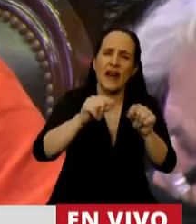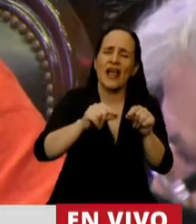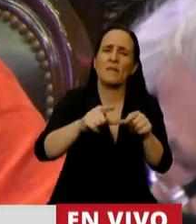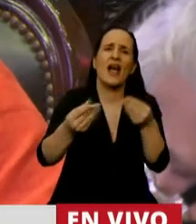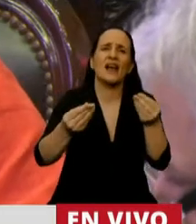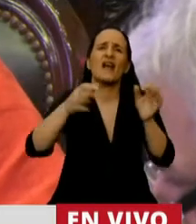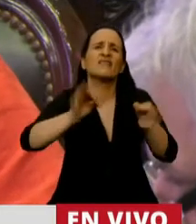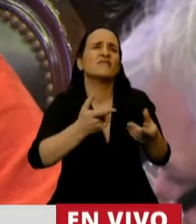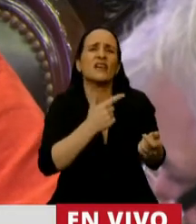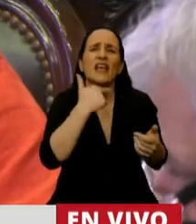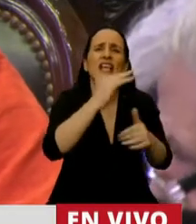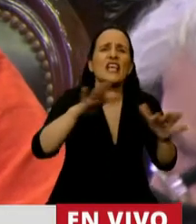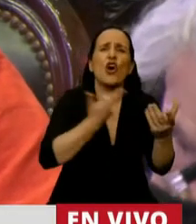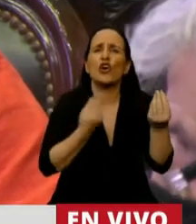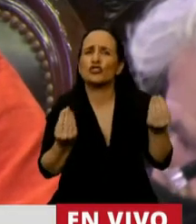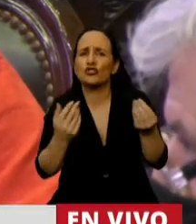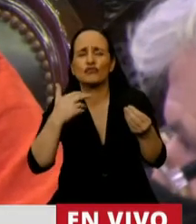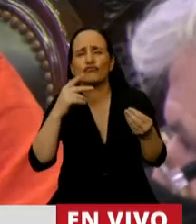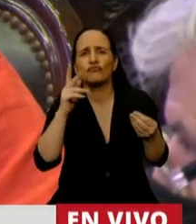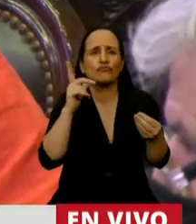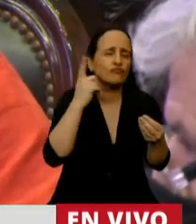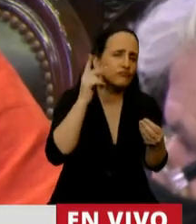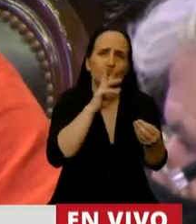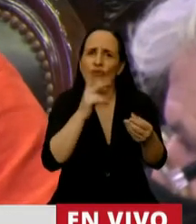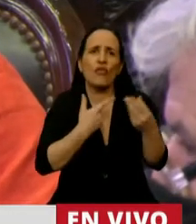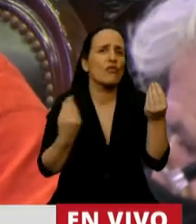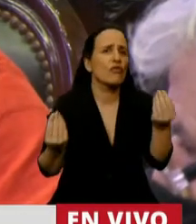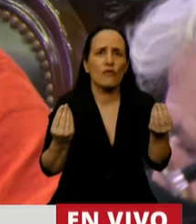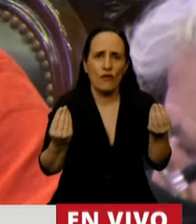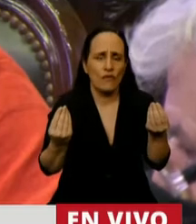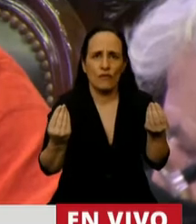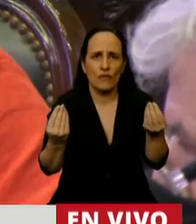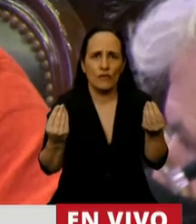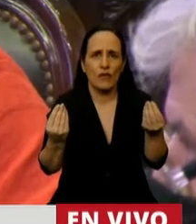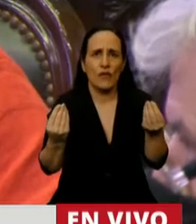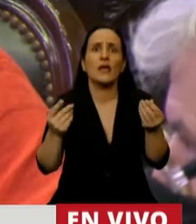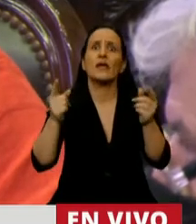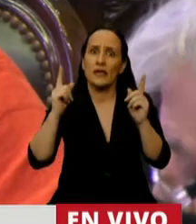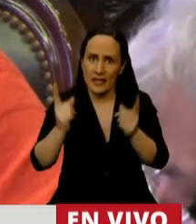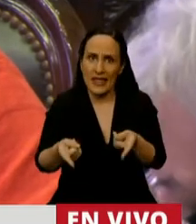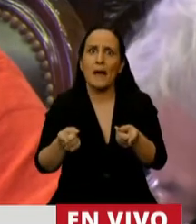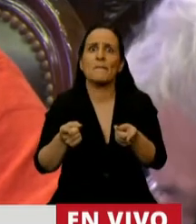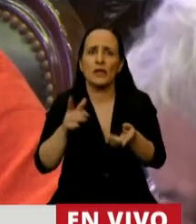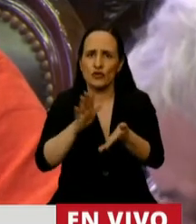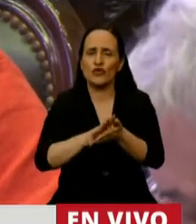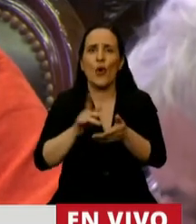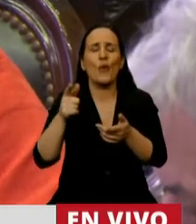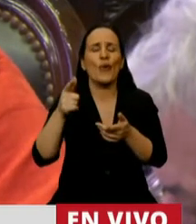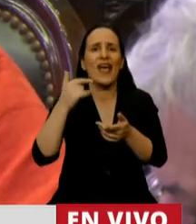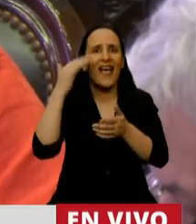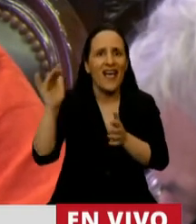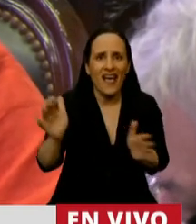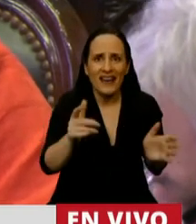el paradero de sus hijos y de sus hijas, y en muchos casos también de sus nietos